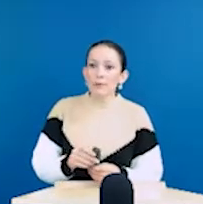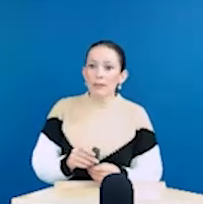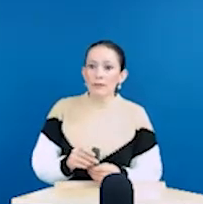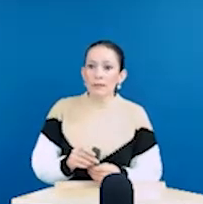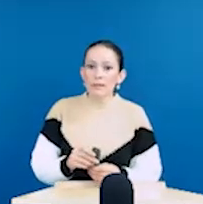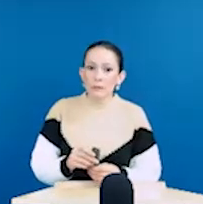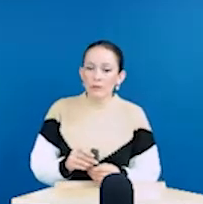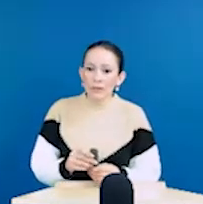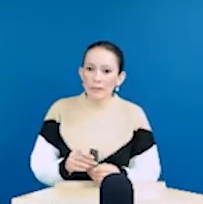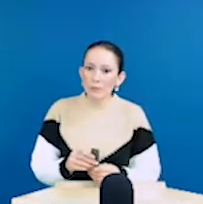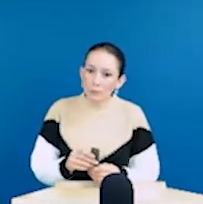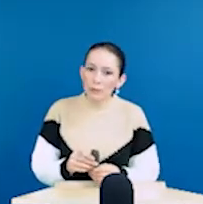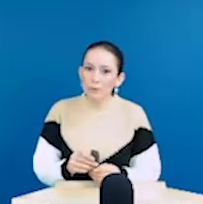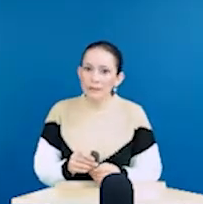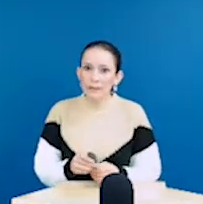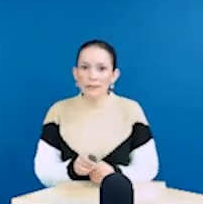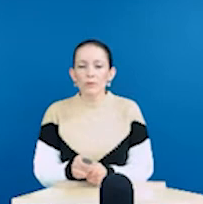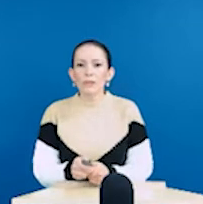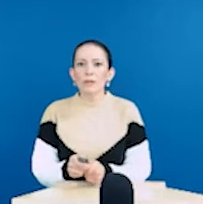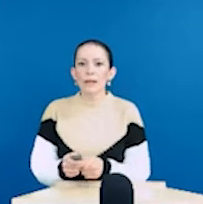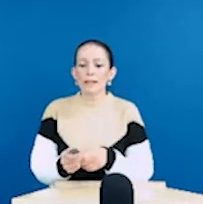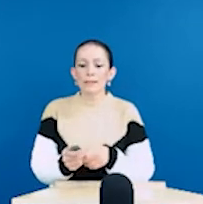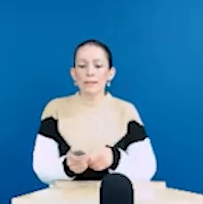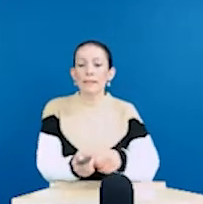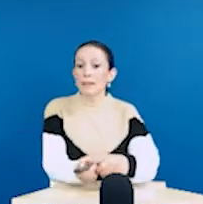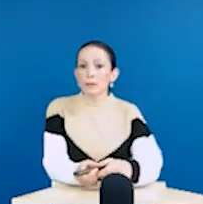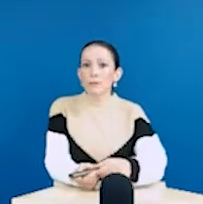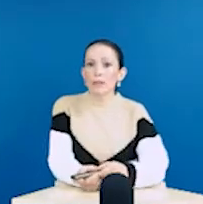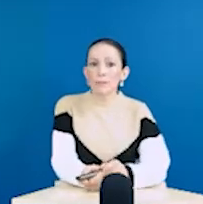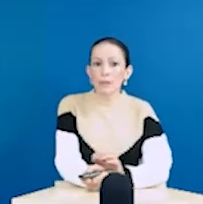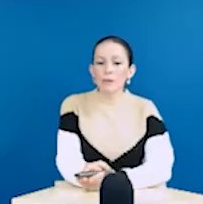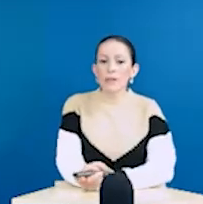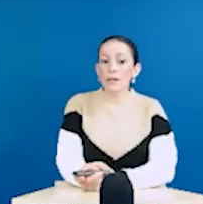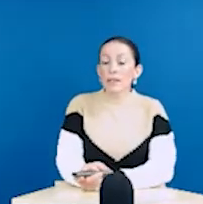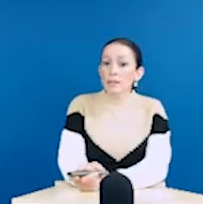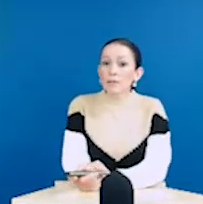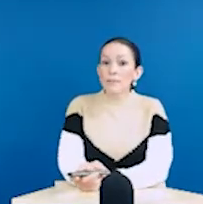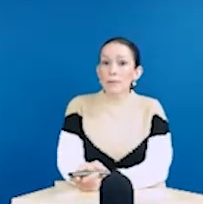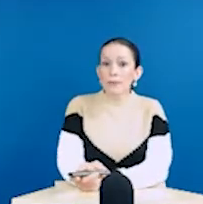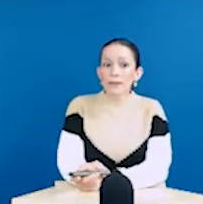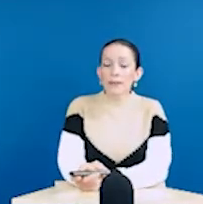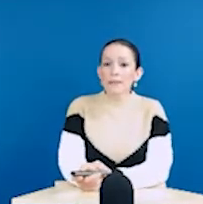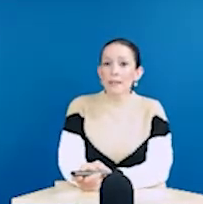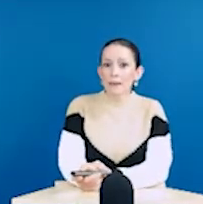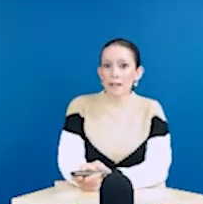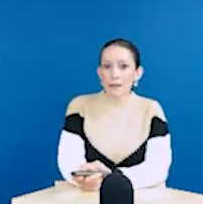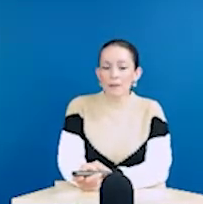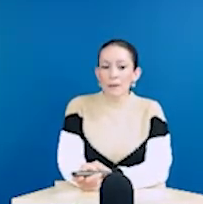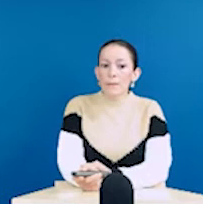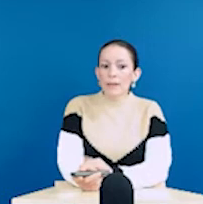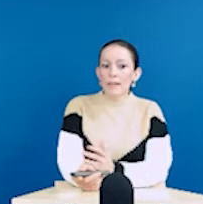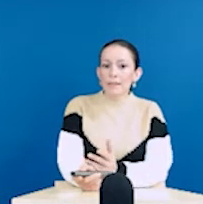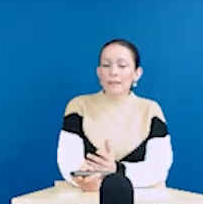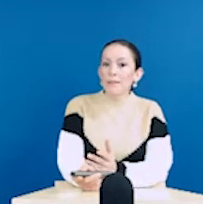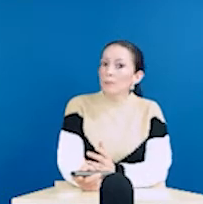también importante. Nosotros tenemos muchos pacientes que son intolerantes a ciertos medicamentos y eso es importante